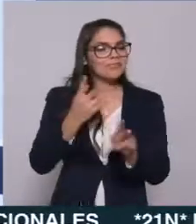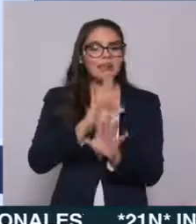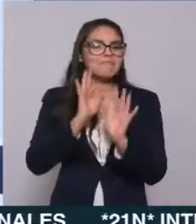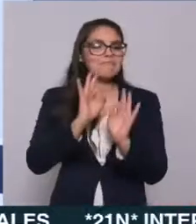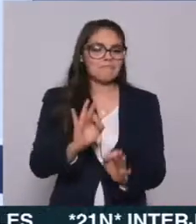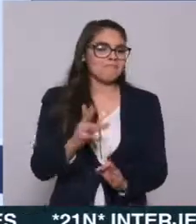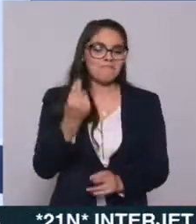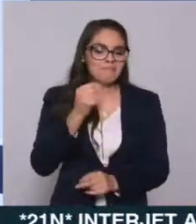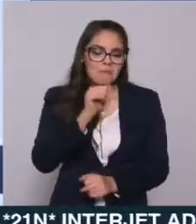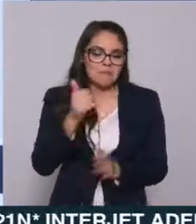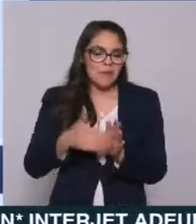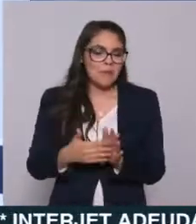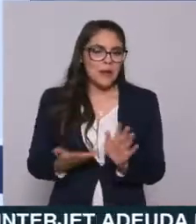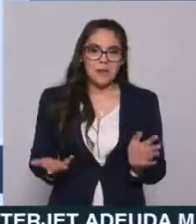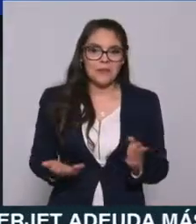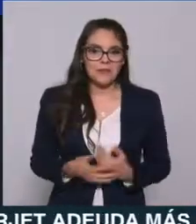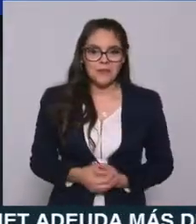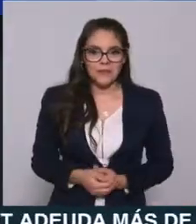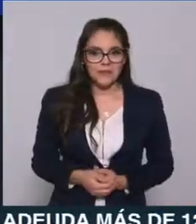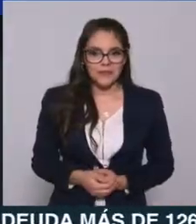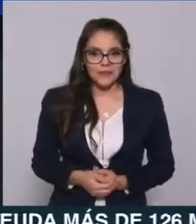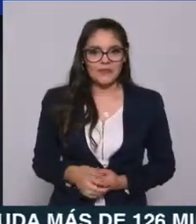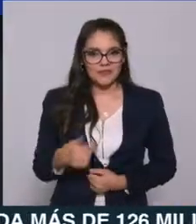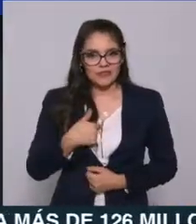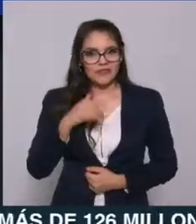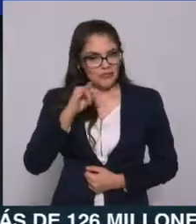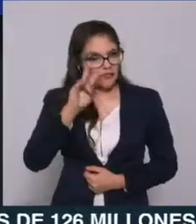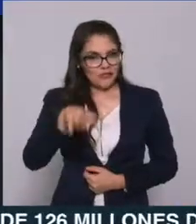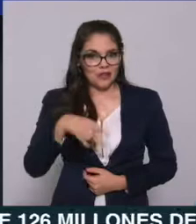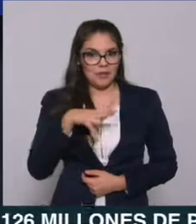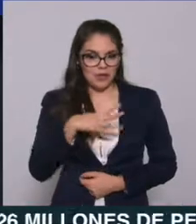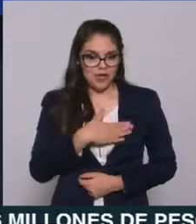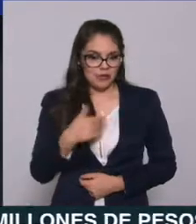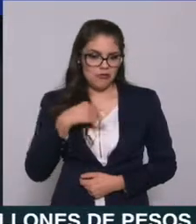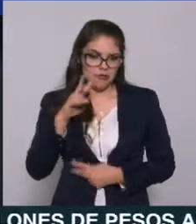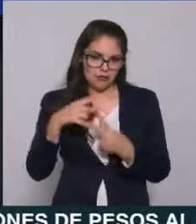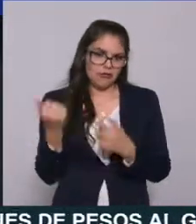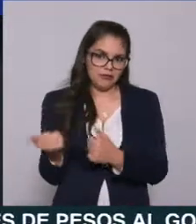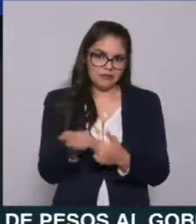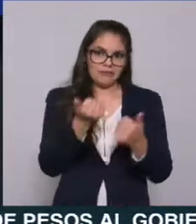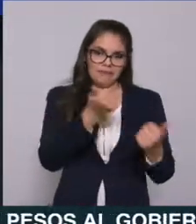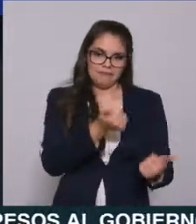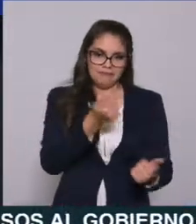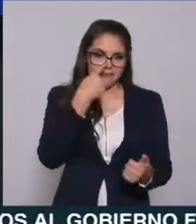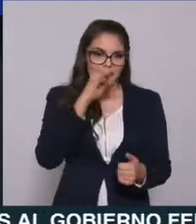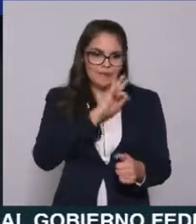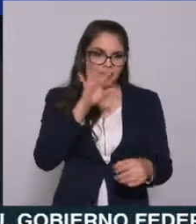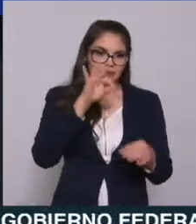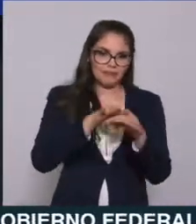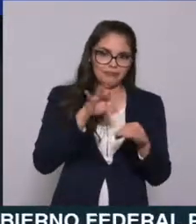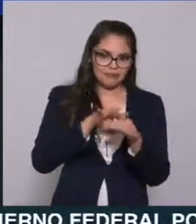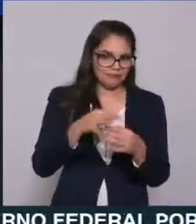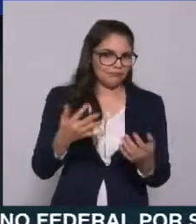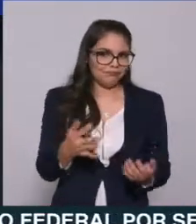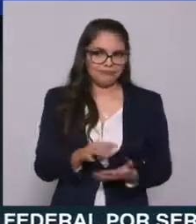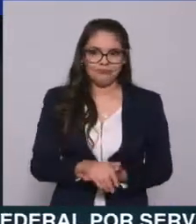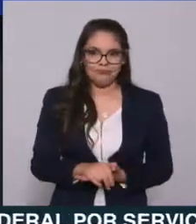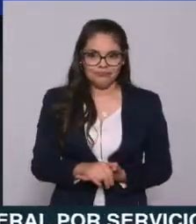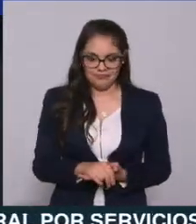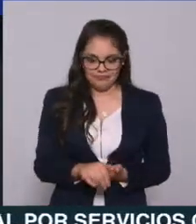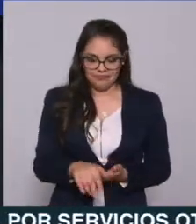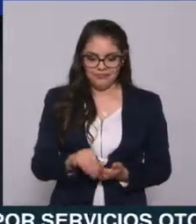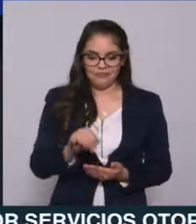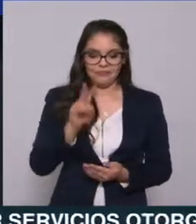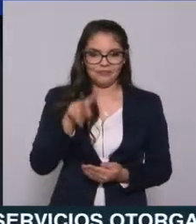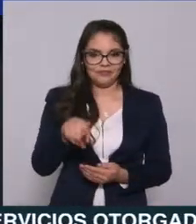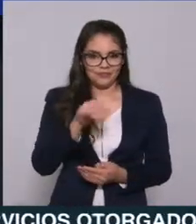está. Vamos, ¿no? Llevamos Pues a yo voy a los llevar a mis hijos Sí. sin duda alguna, ¿no? Por supuesto, De me eso acompañaron trata. a votar en las elecciones del año Ahora pasado, que- yo los ahora voy a tú nos acompañar acompañas.